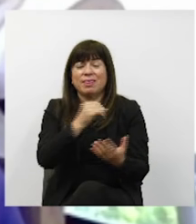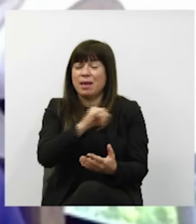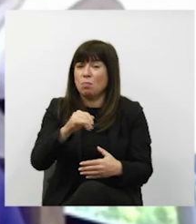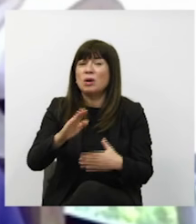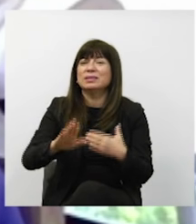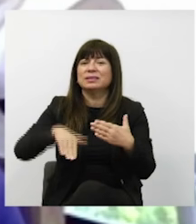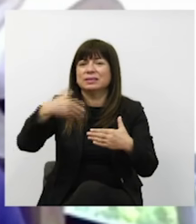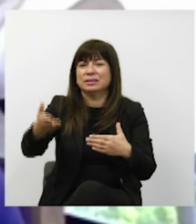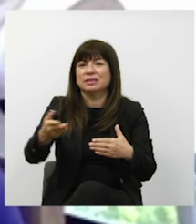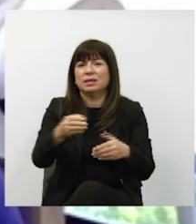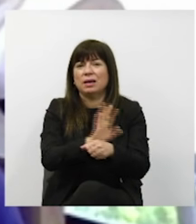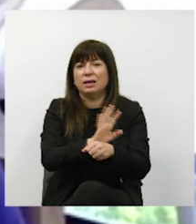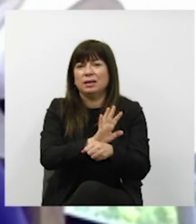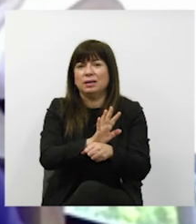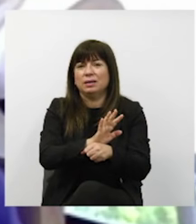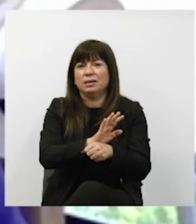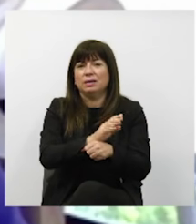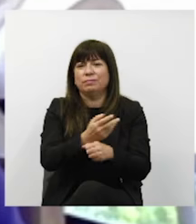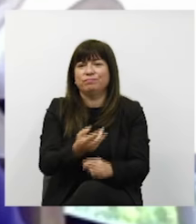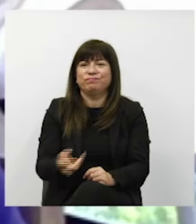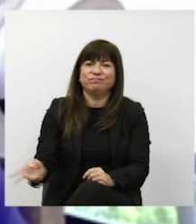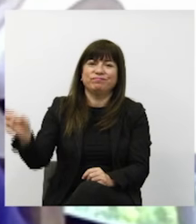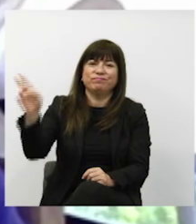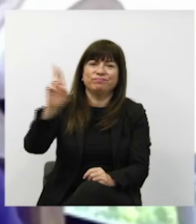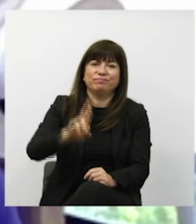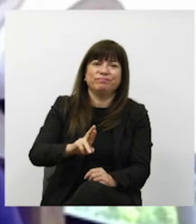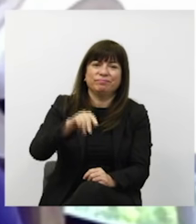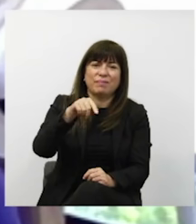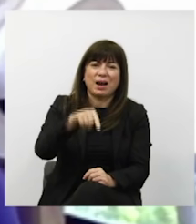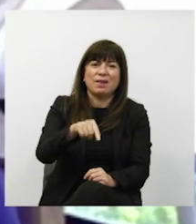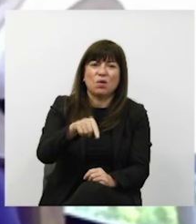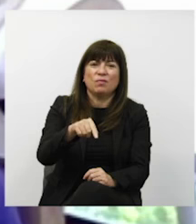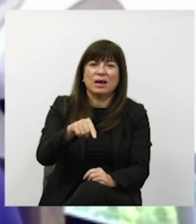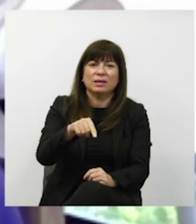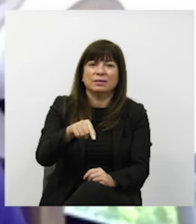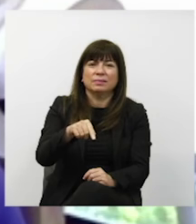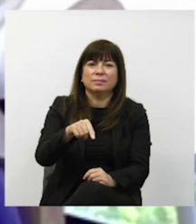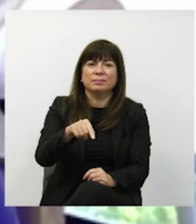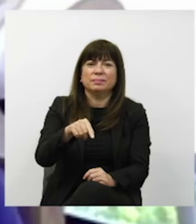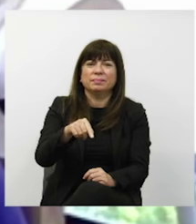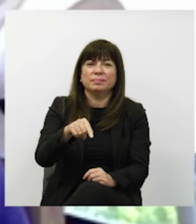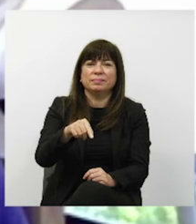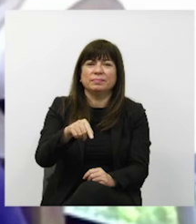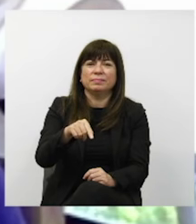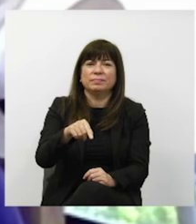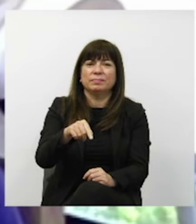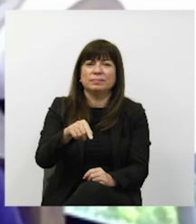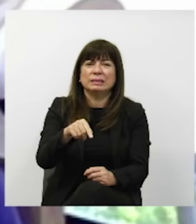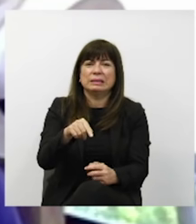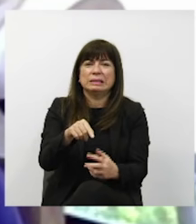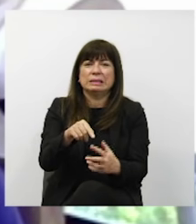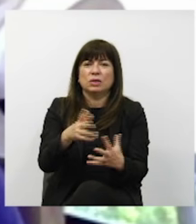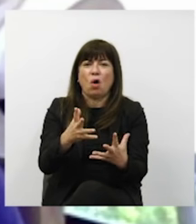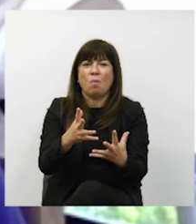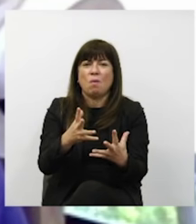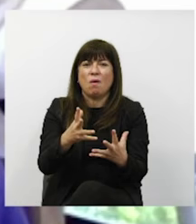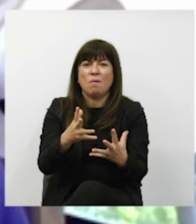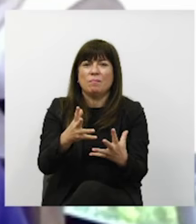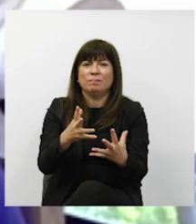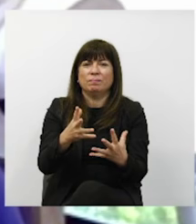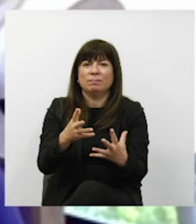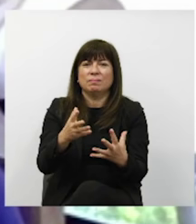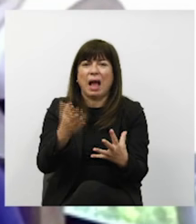después de la pandemia van a volver todos sobre sus reales y se van a poner más aficionados a sus viejas